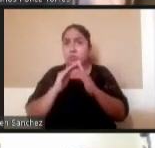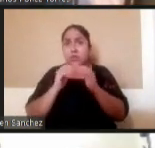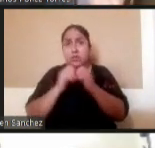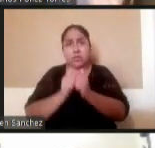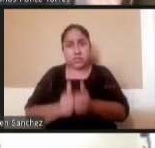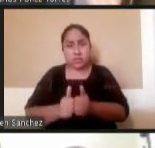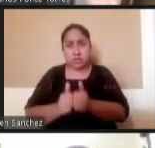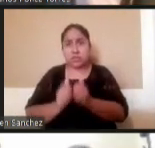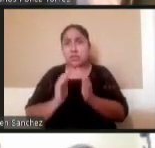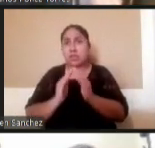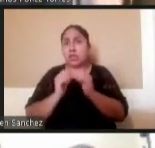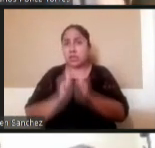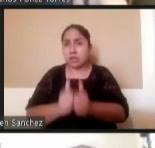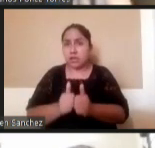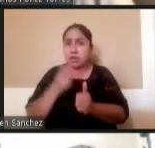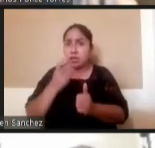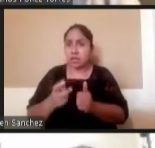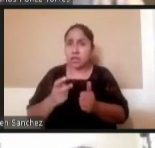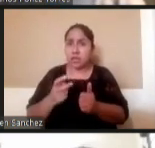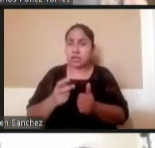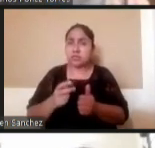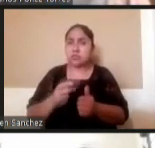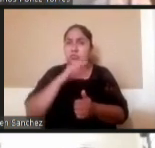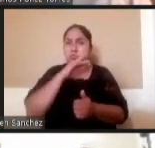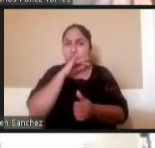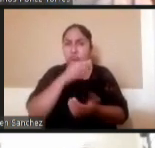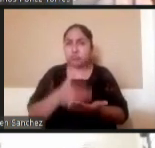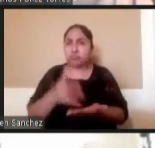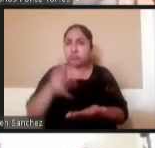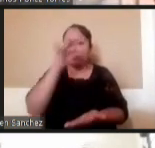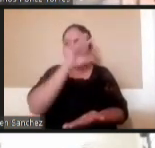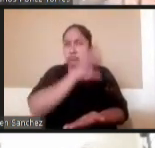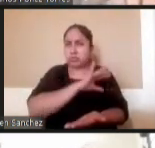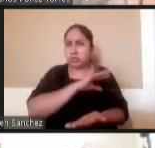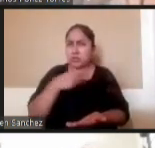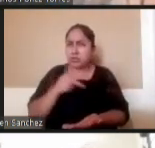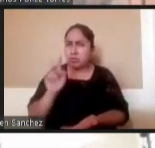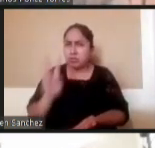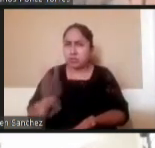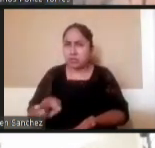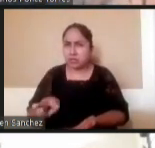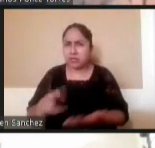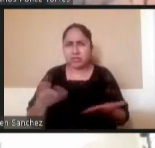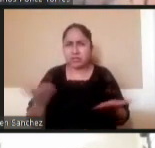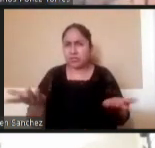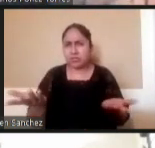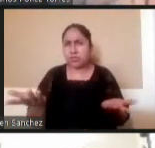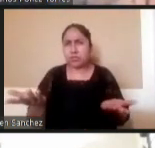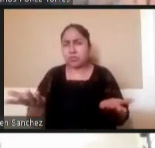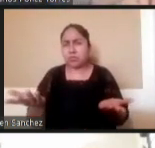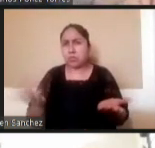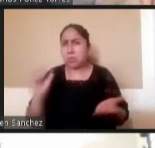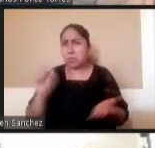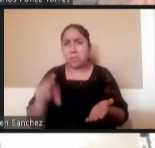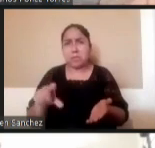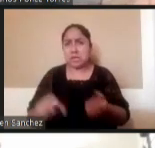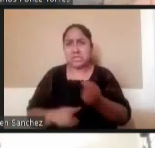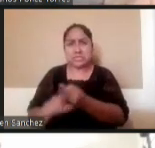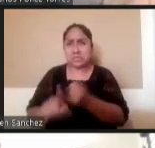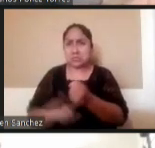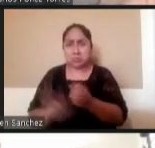que de alguna manera tenemos que participar y que debemos de estar pendientes de que las cosas ocurran como